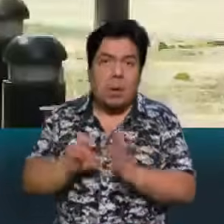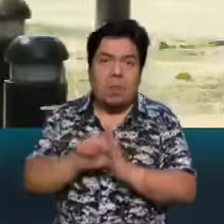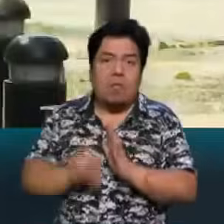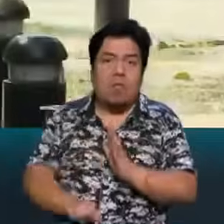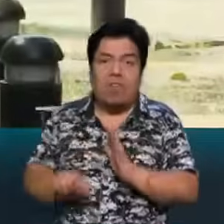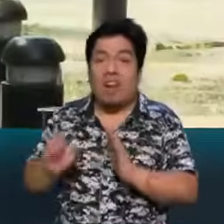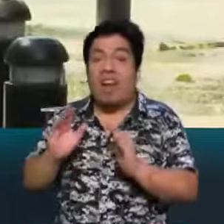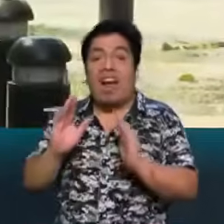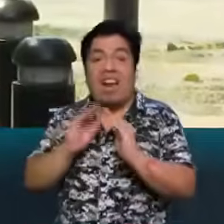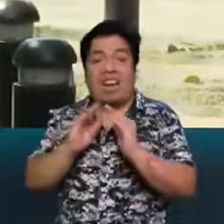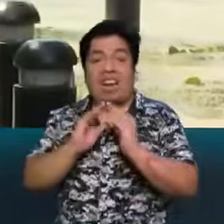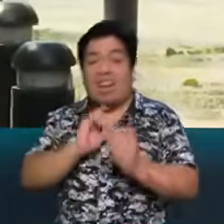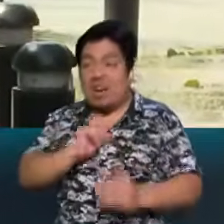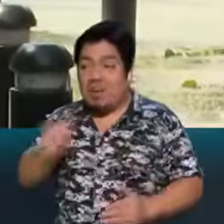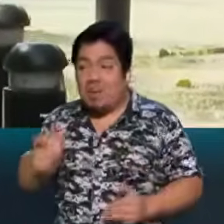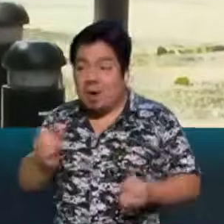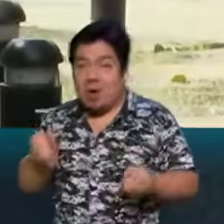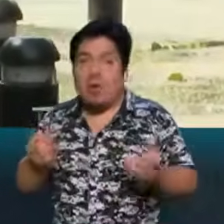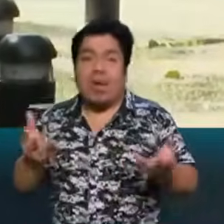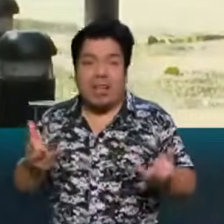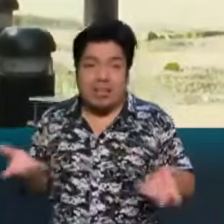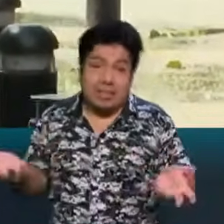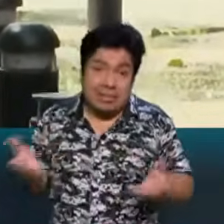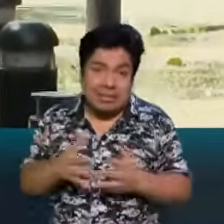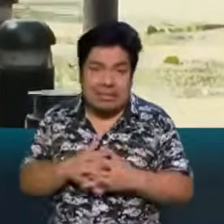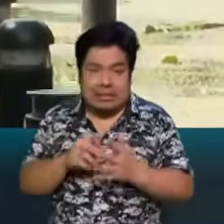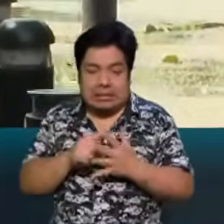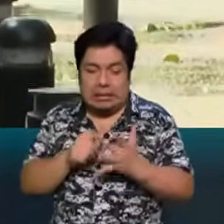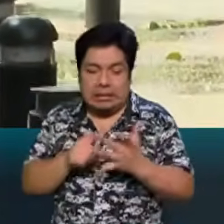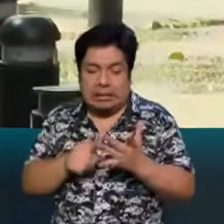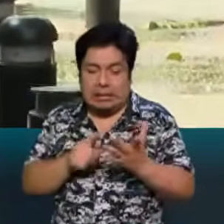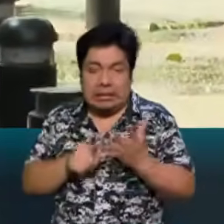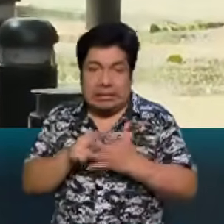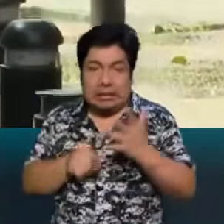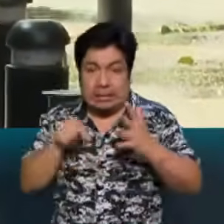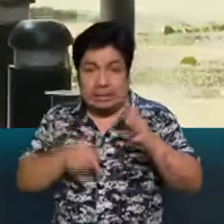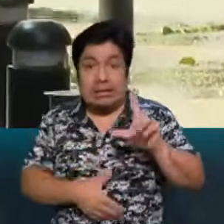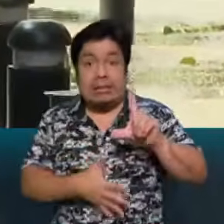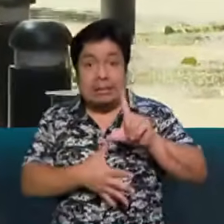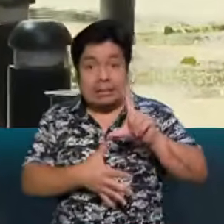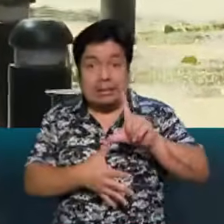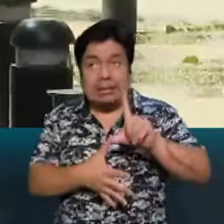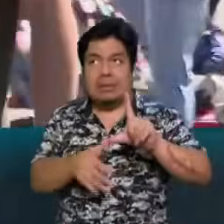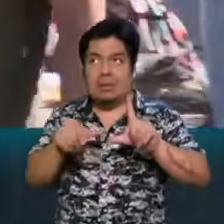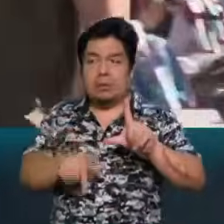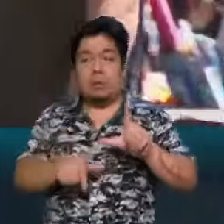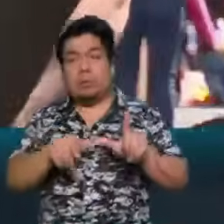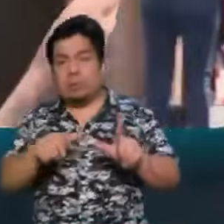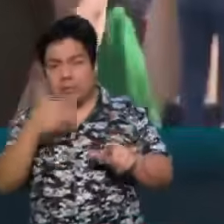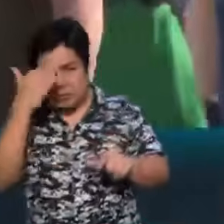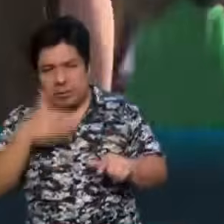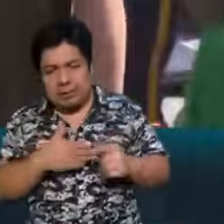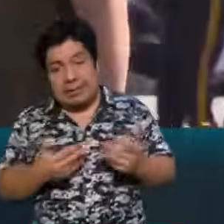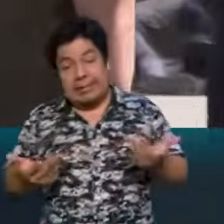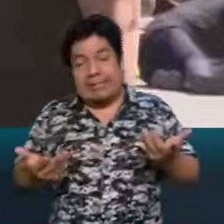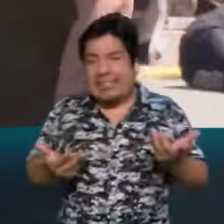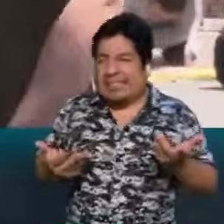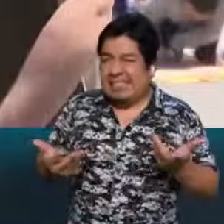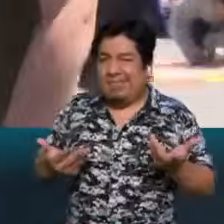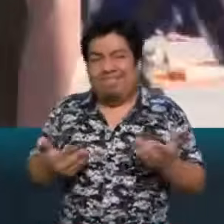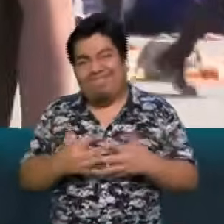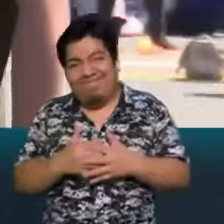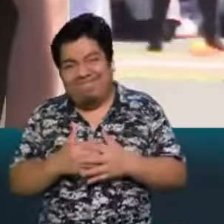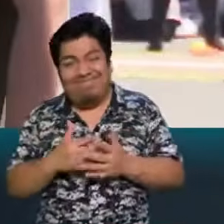pago de la vivienda. Entonces, en América Latina es muy incipiente este tipo